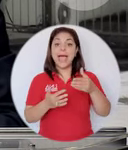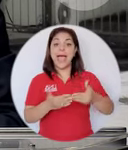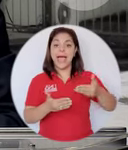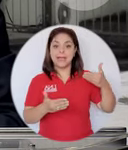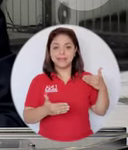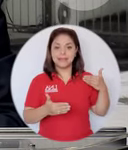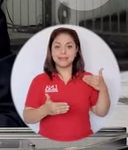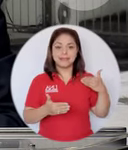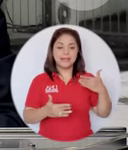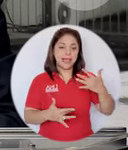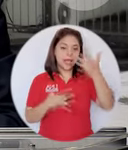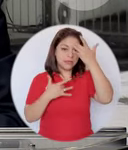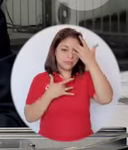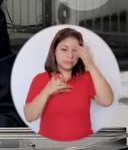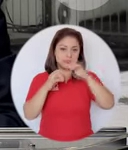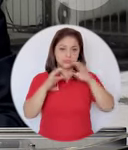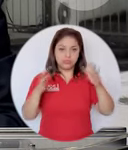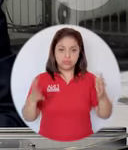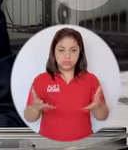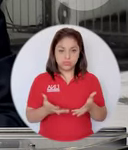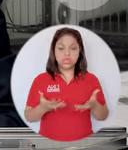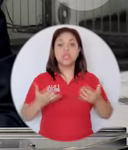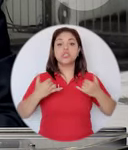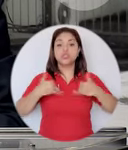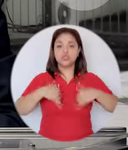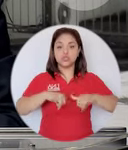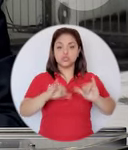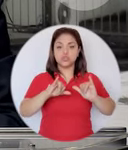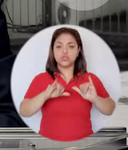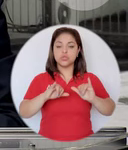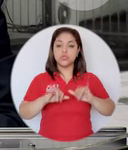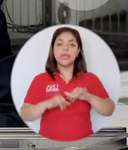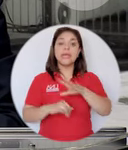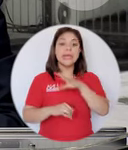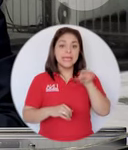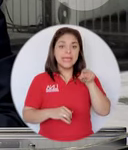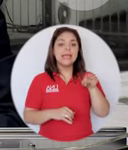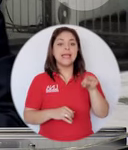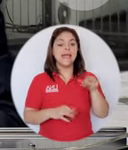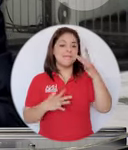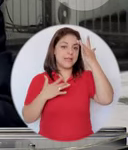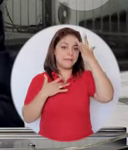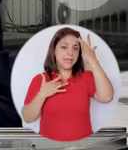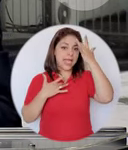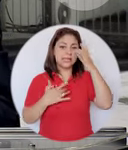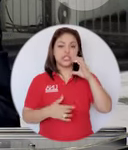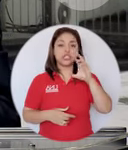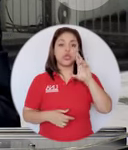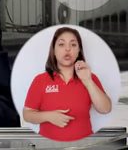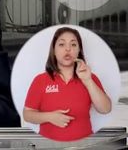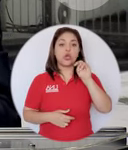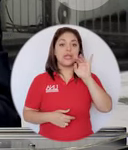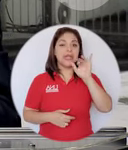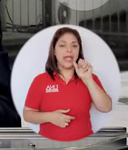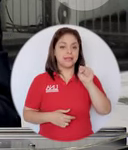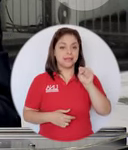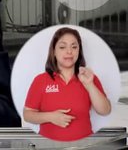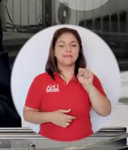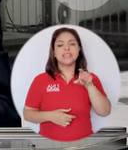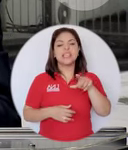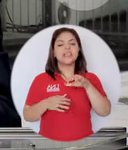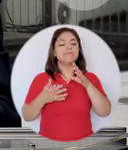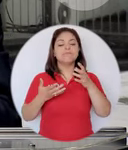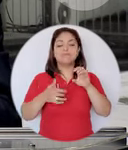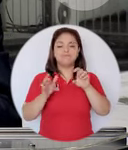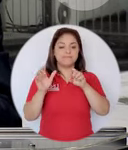antes de la pandemia habíamos considerado y todavía sigue teniendo ese calificativo las enfermedades crónicas